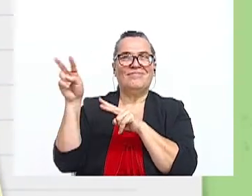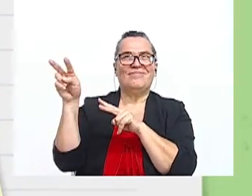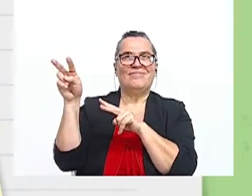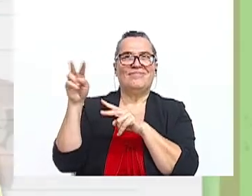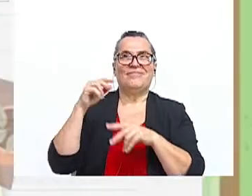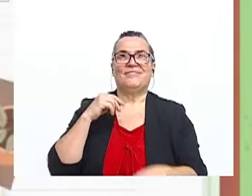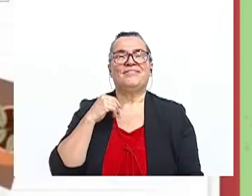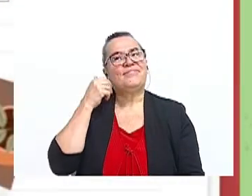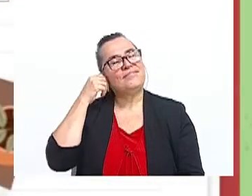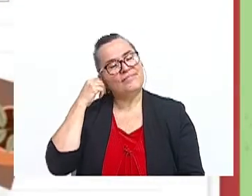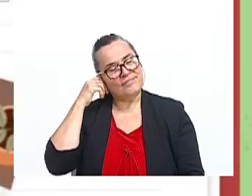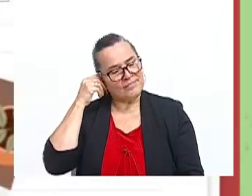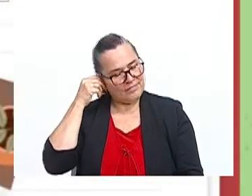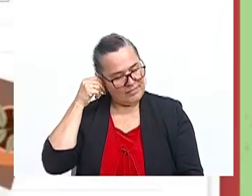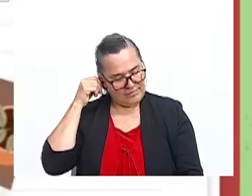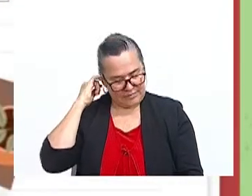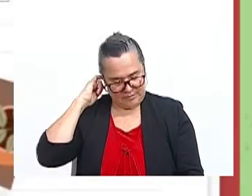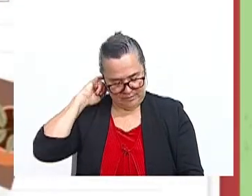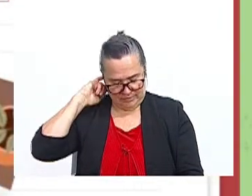partes.